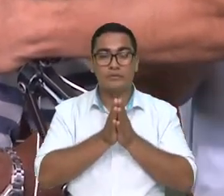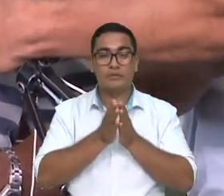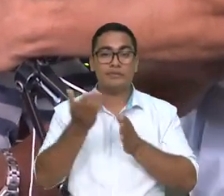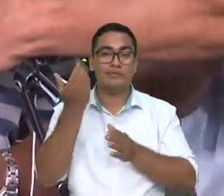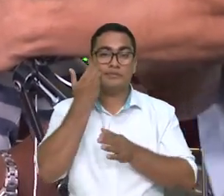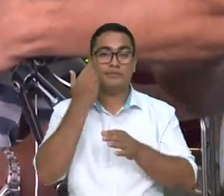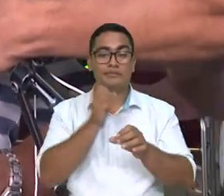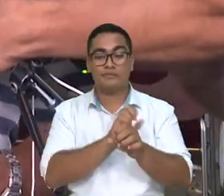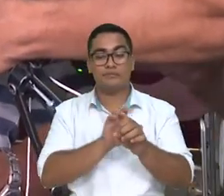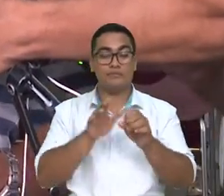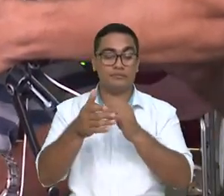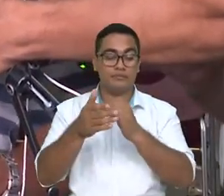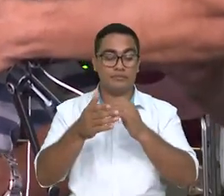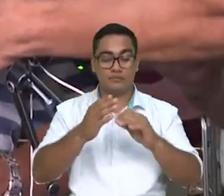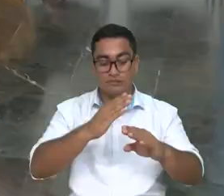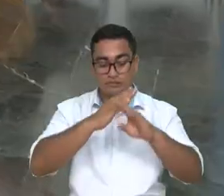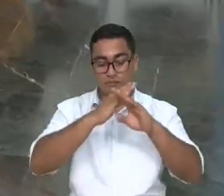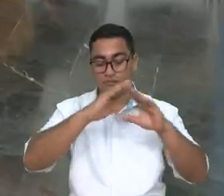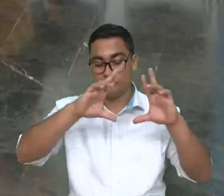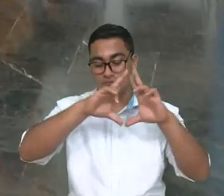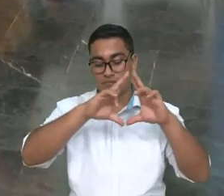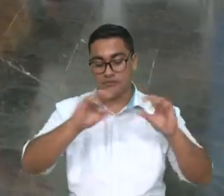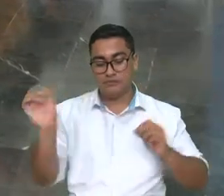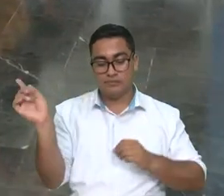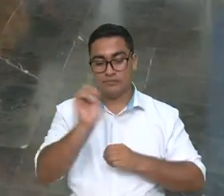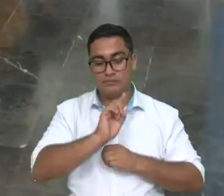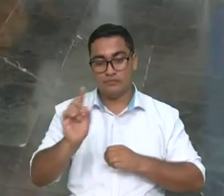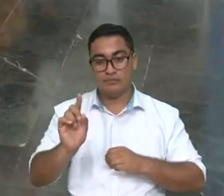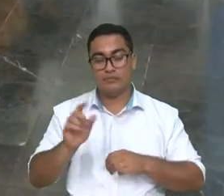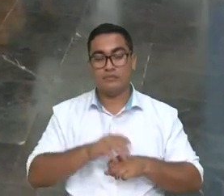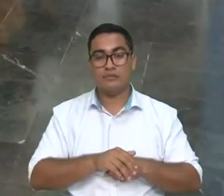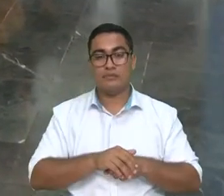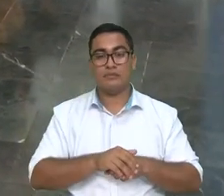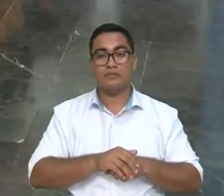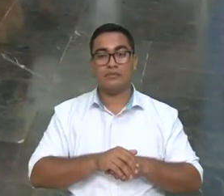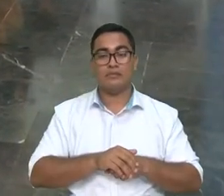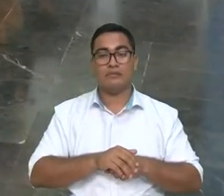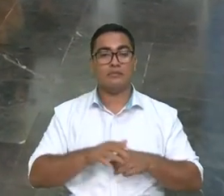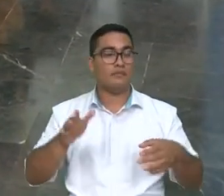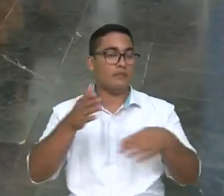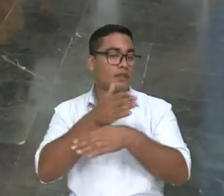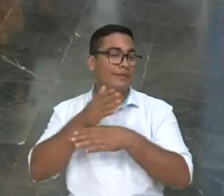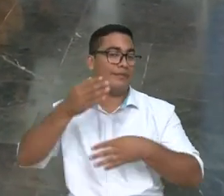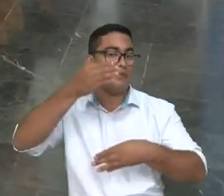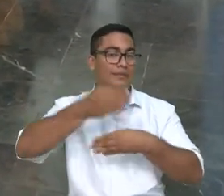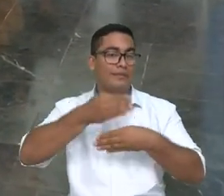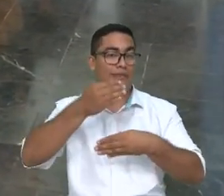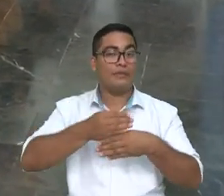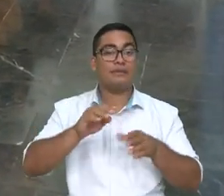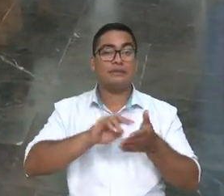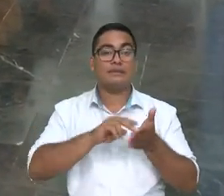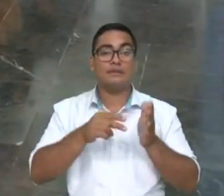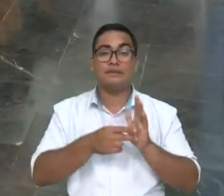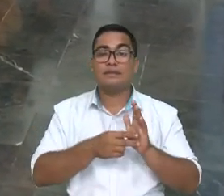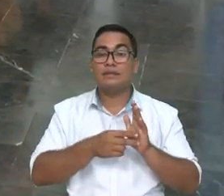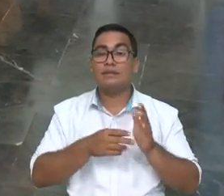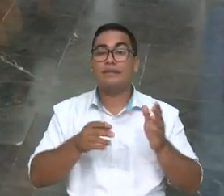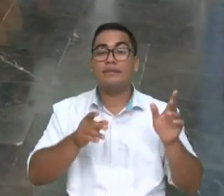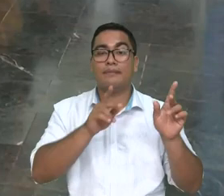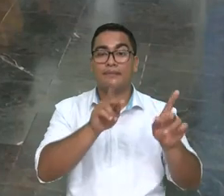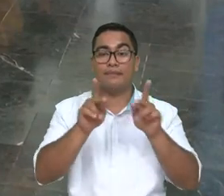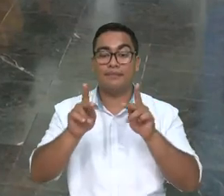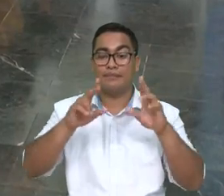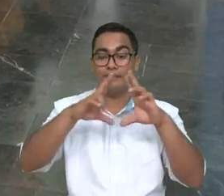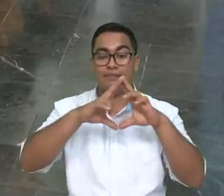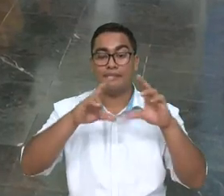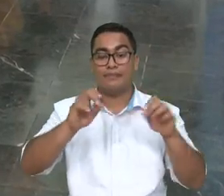enfermedad del coronavirus no toque Nicaragua. Las judeas populares representan una tradición nicaragüense